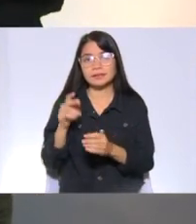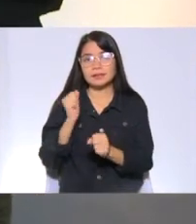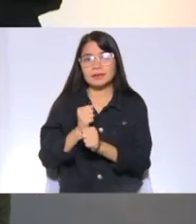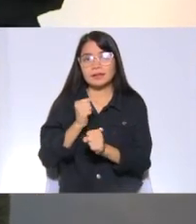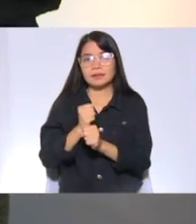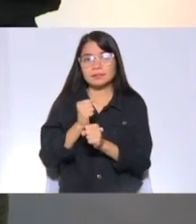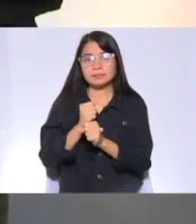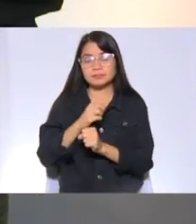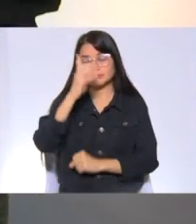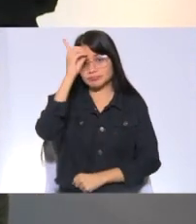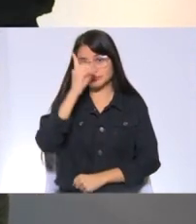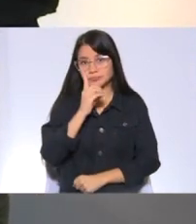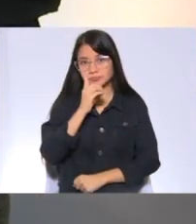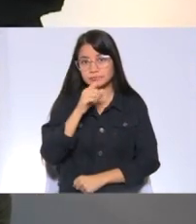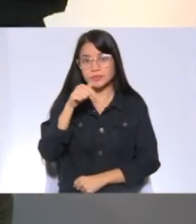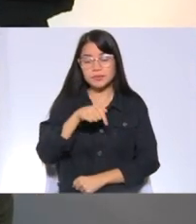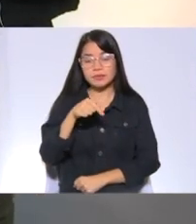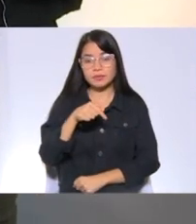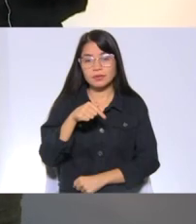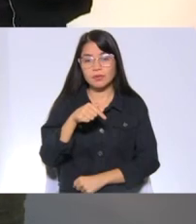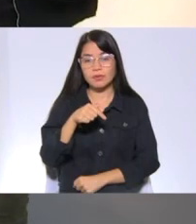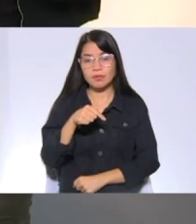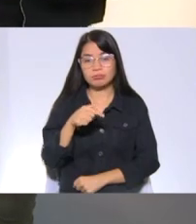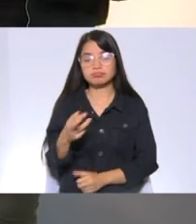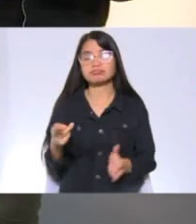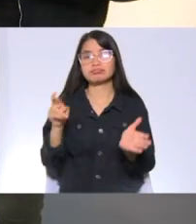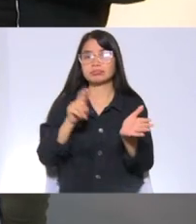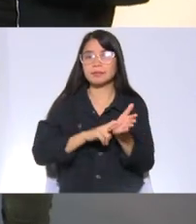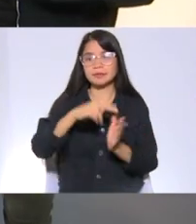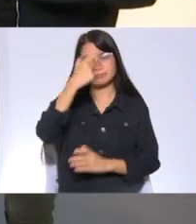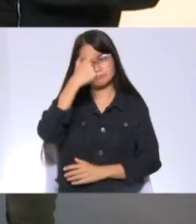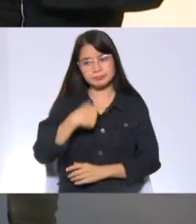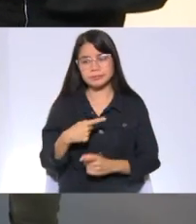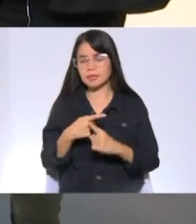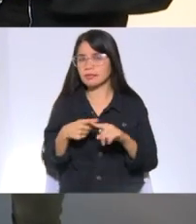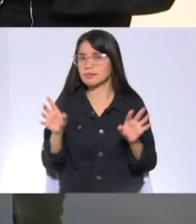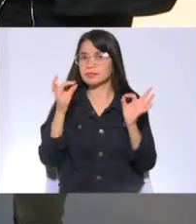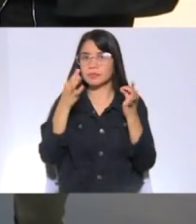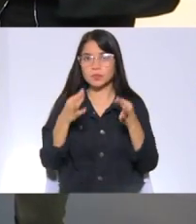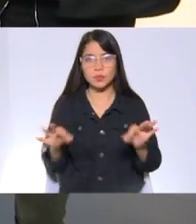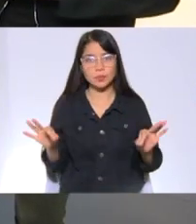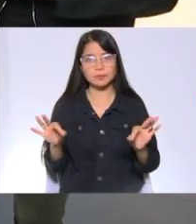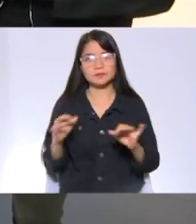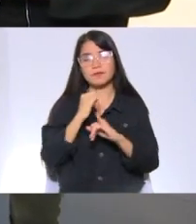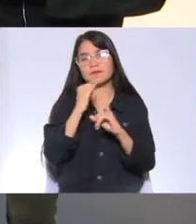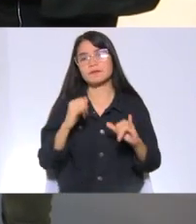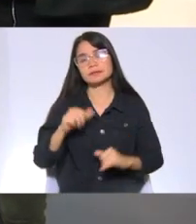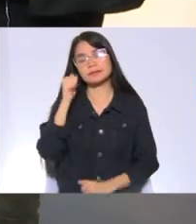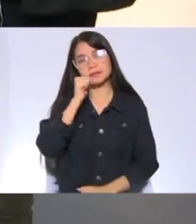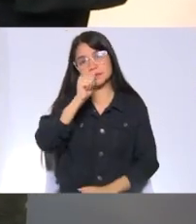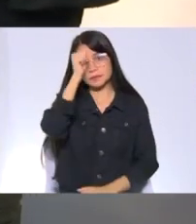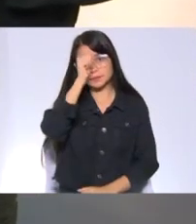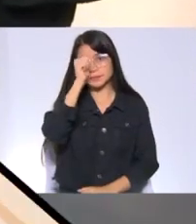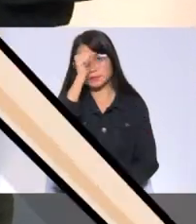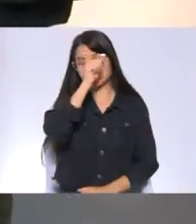hoy más que nunca queremos ratificar que ser diferente es algo común. ¡Feliz fin de semana!